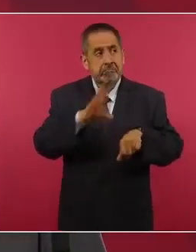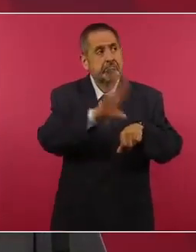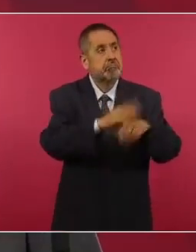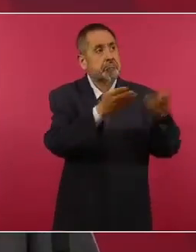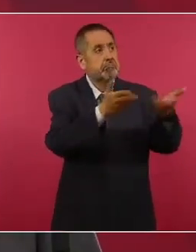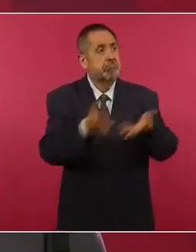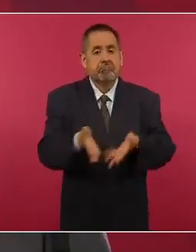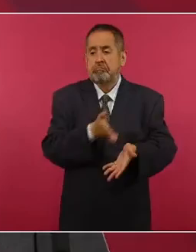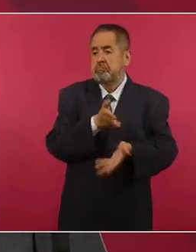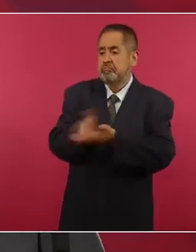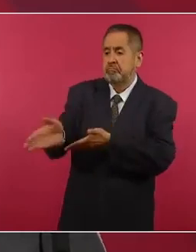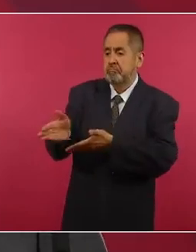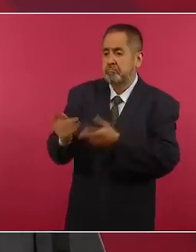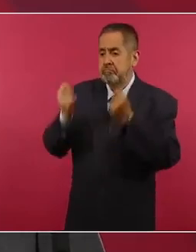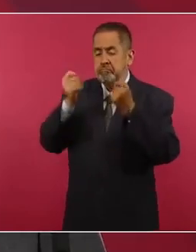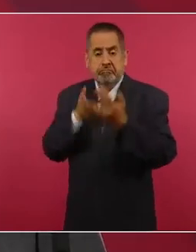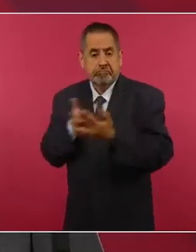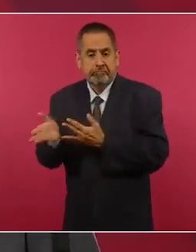que entrara